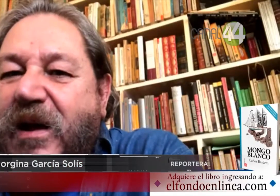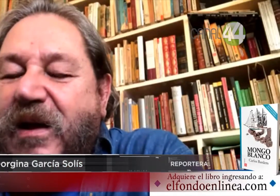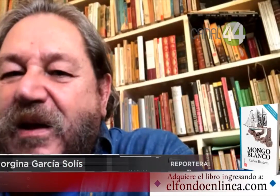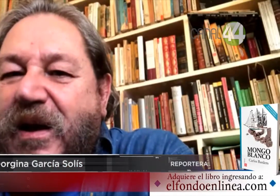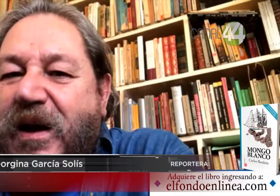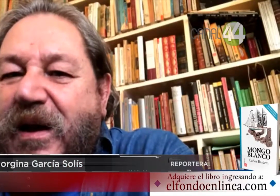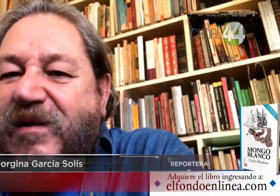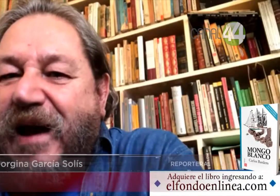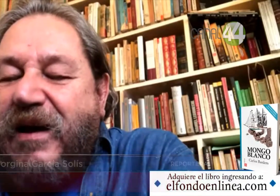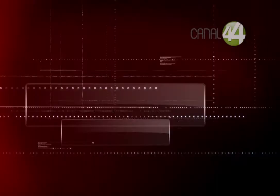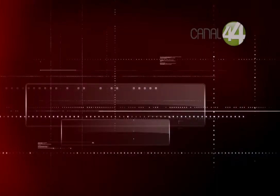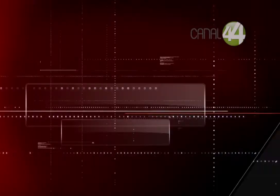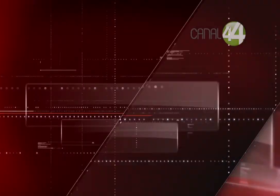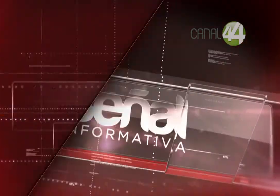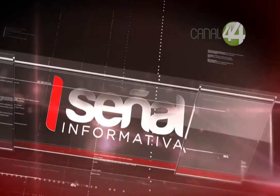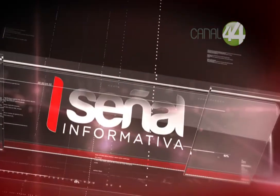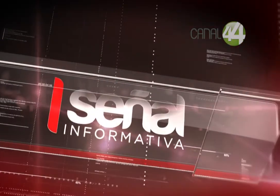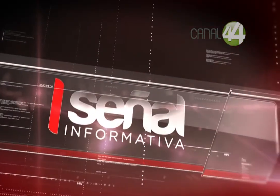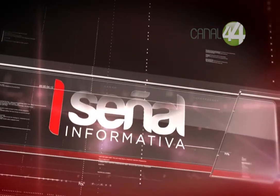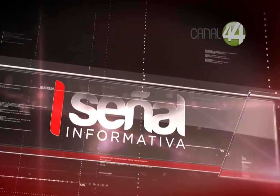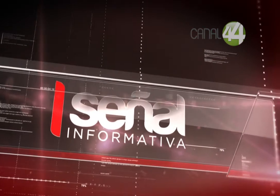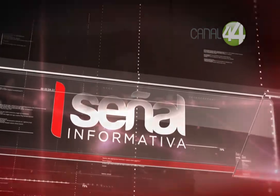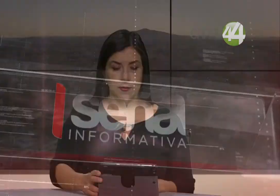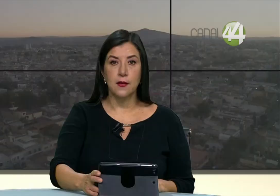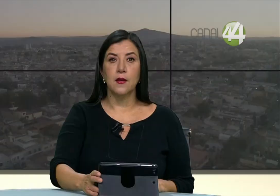Georgina García Solís.